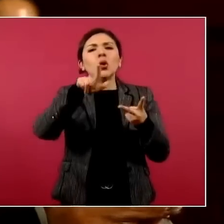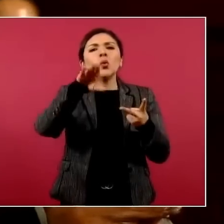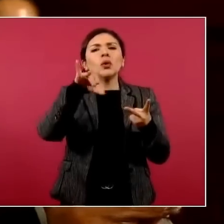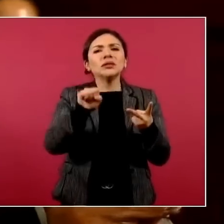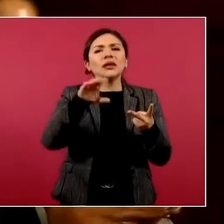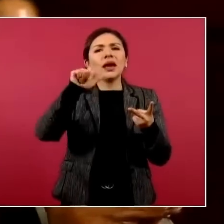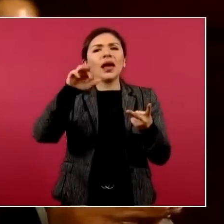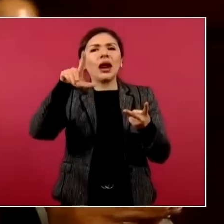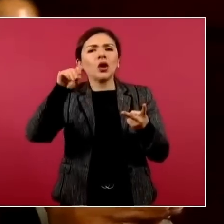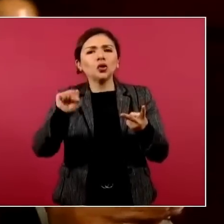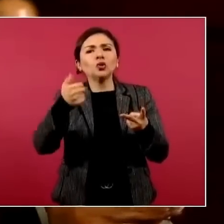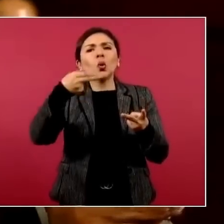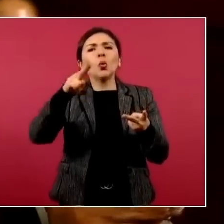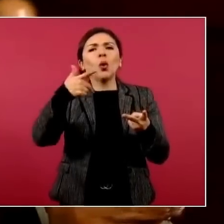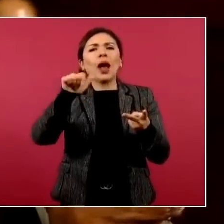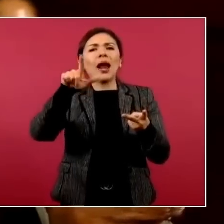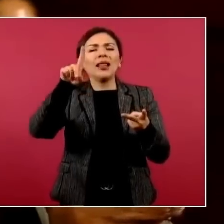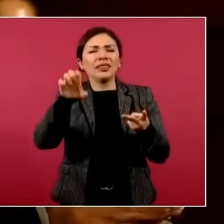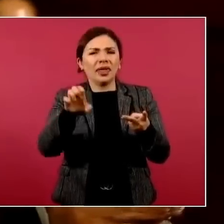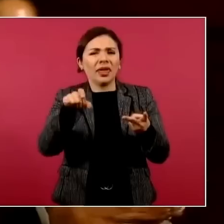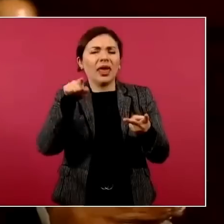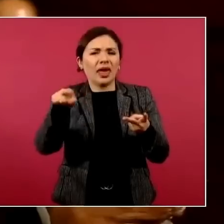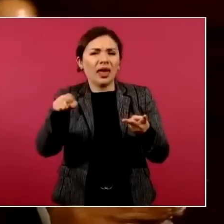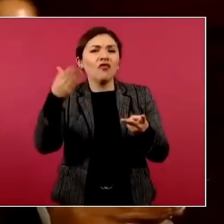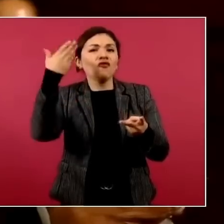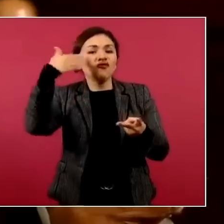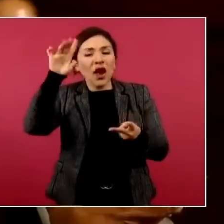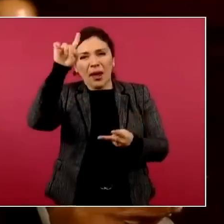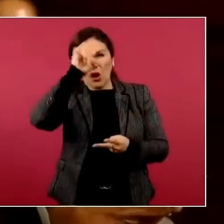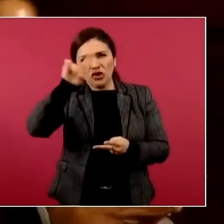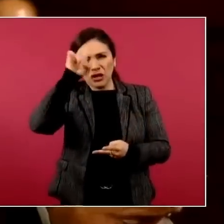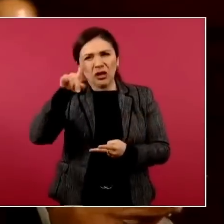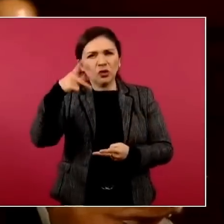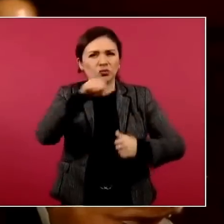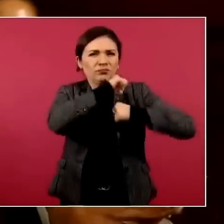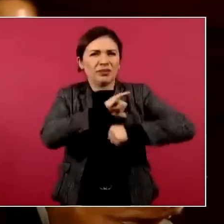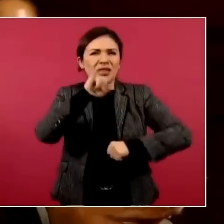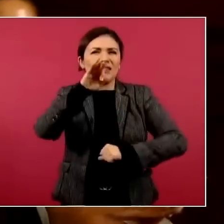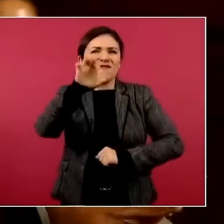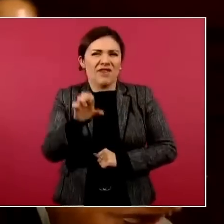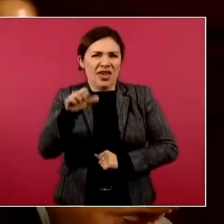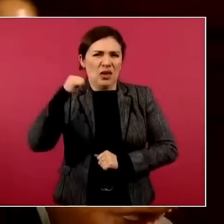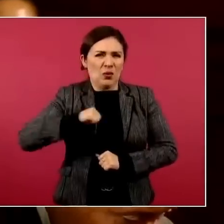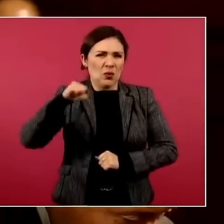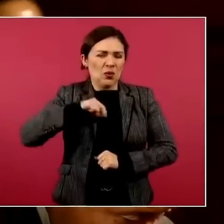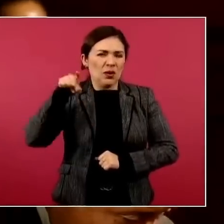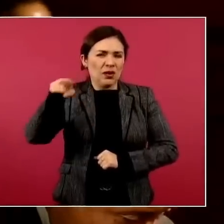Ugalde, que fue el consejero presidente del IFE del entonces,